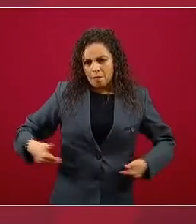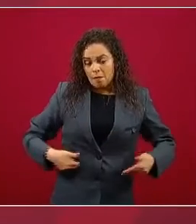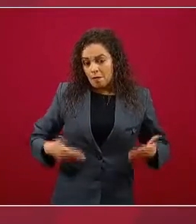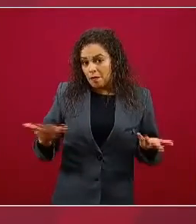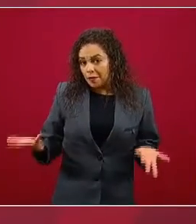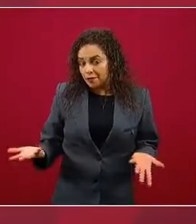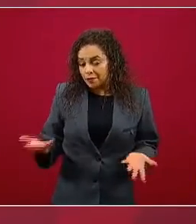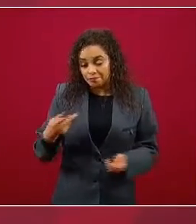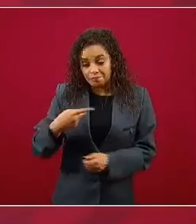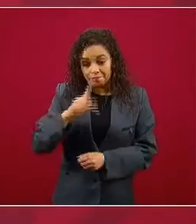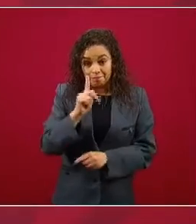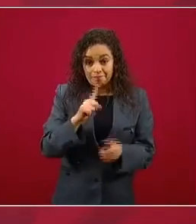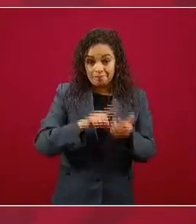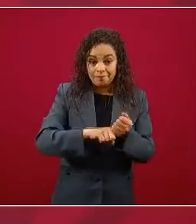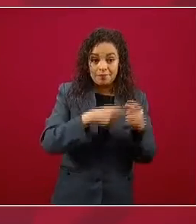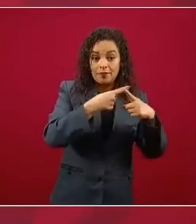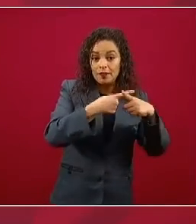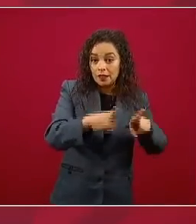Si alguien